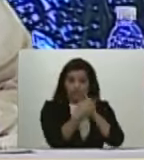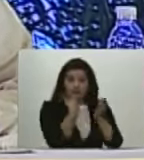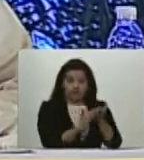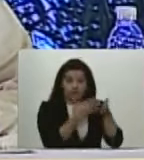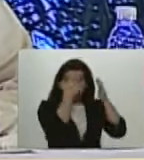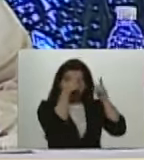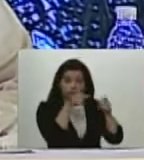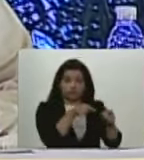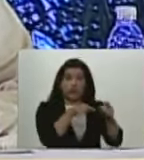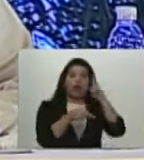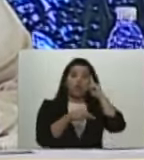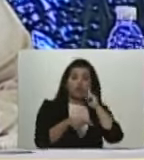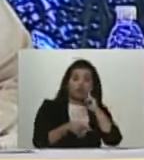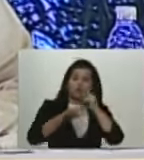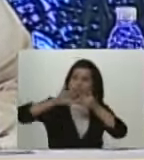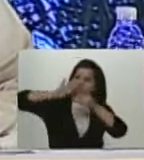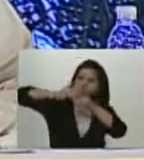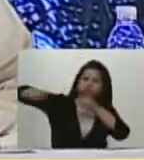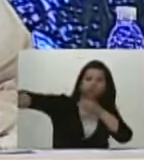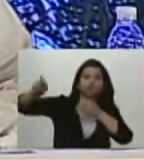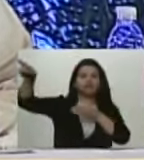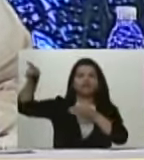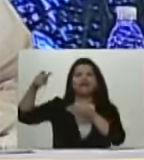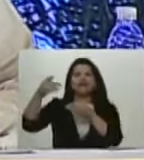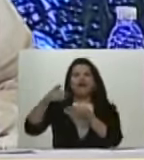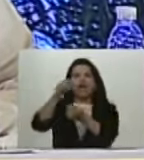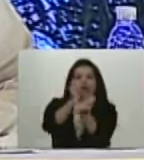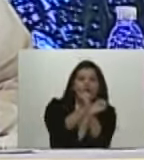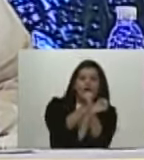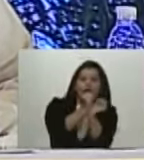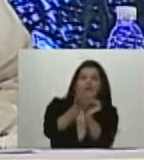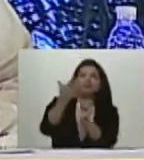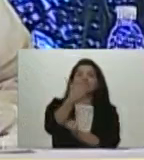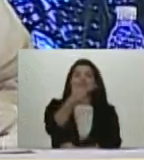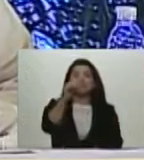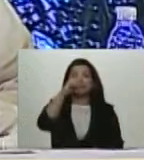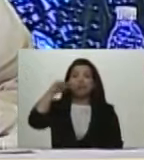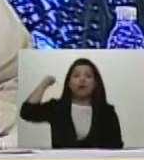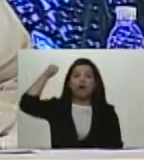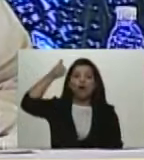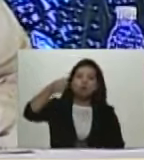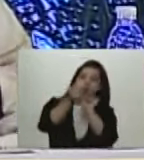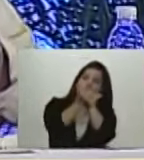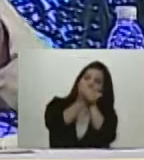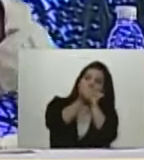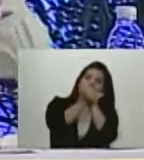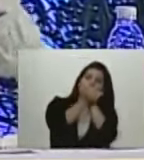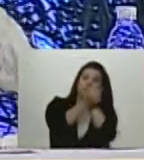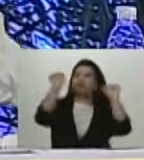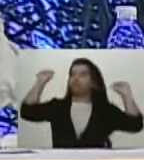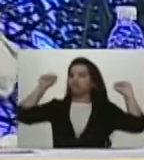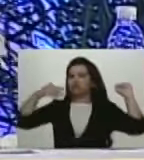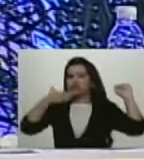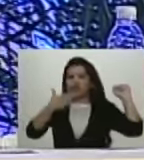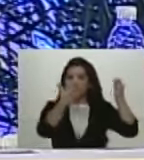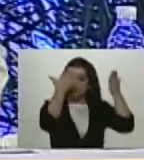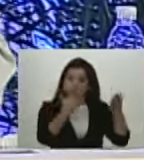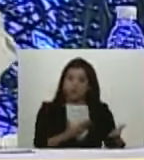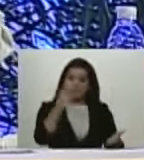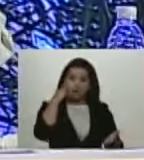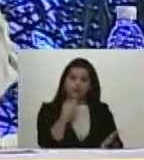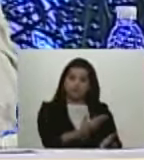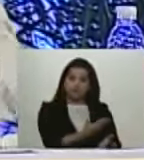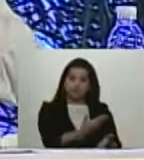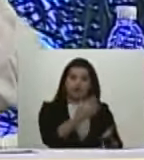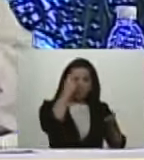Nos liberó de 300 años, no es poca cosa. Y cuando decimos Bolívar, decimos